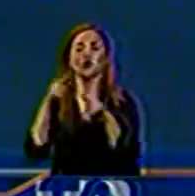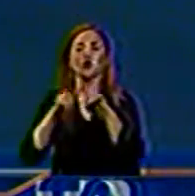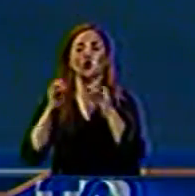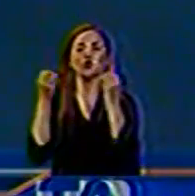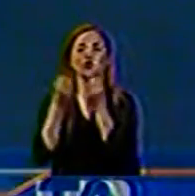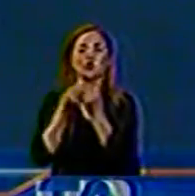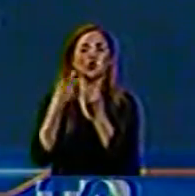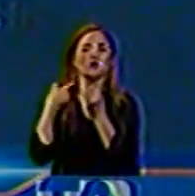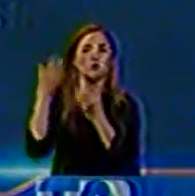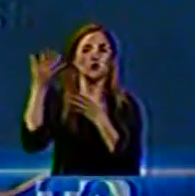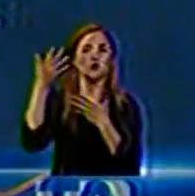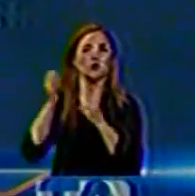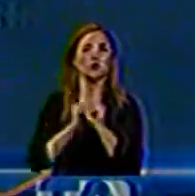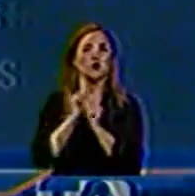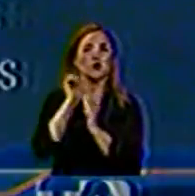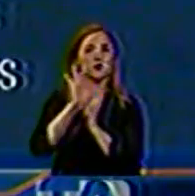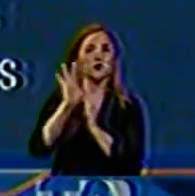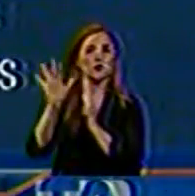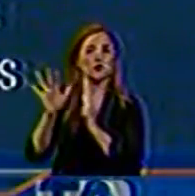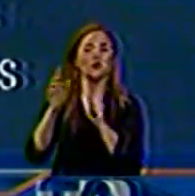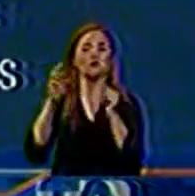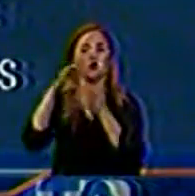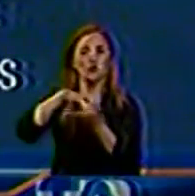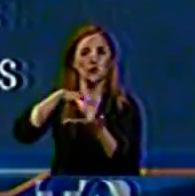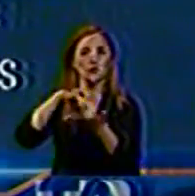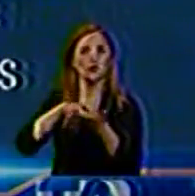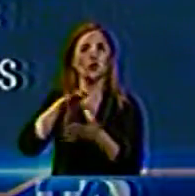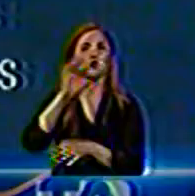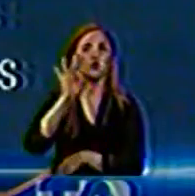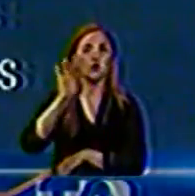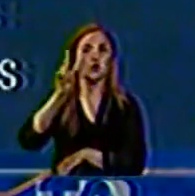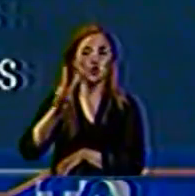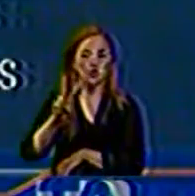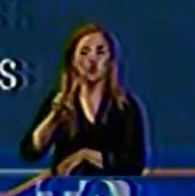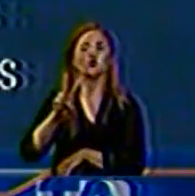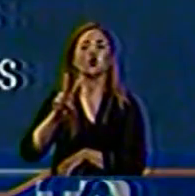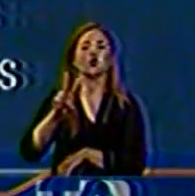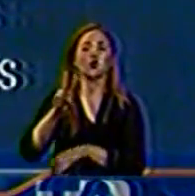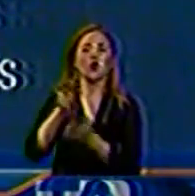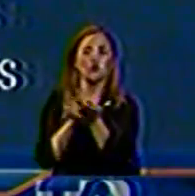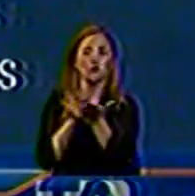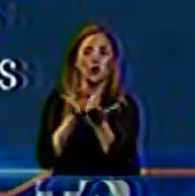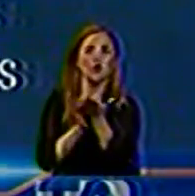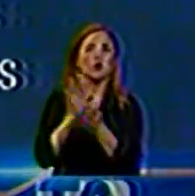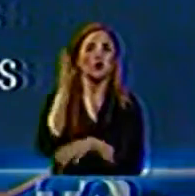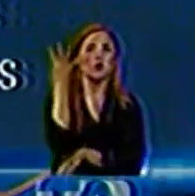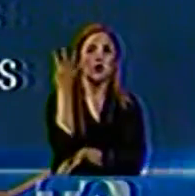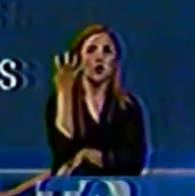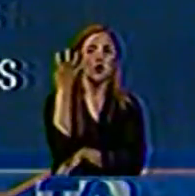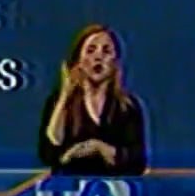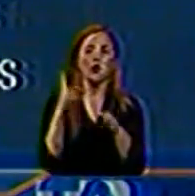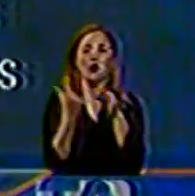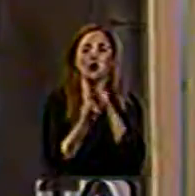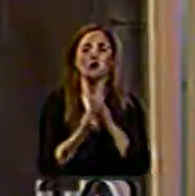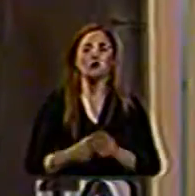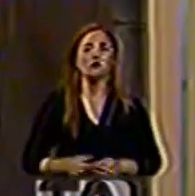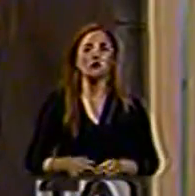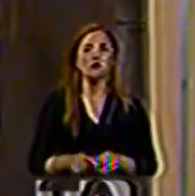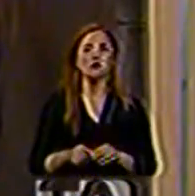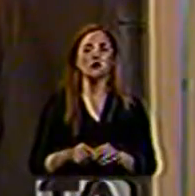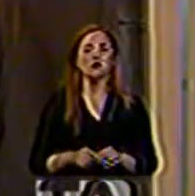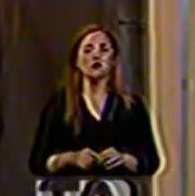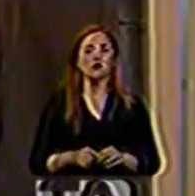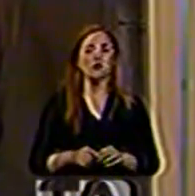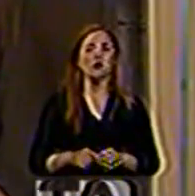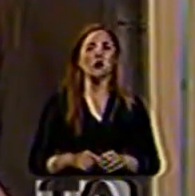nacionales, 55 movimientos provinciales, 92 movimientos cantonales y 14 movimientos parroquiales. Las